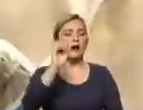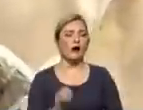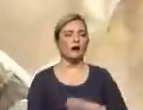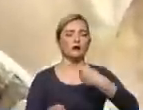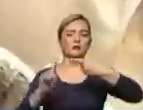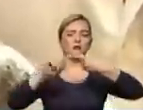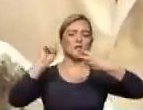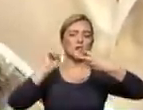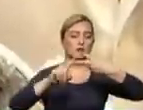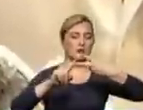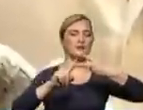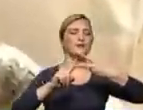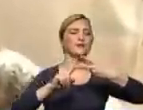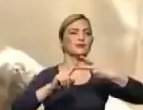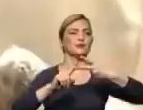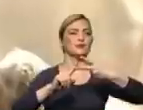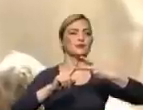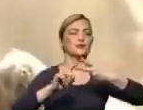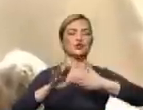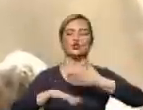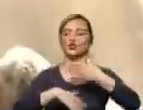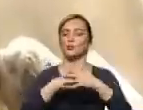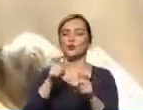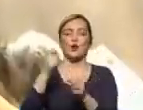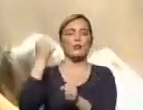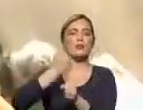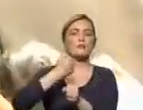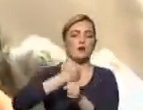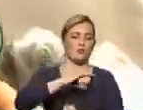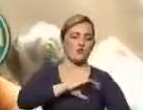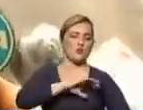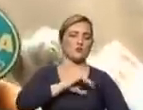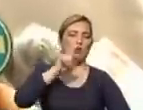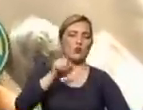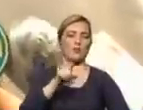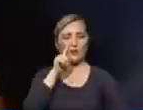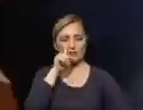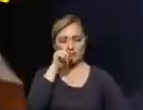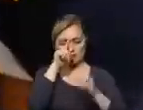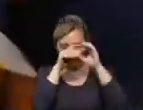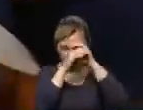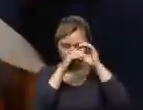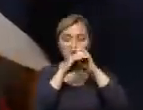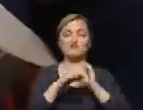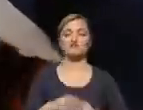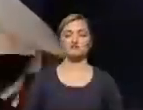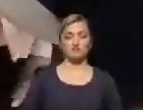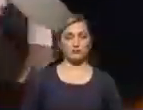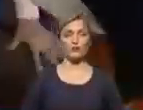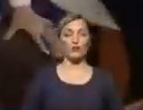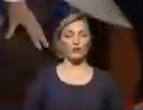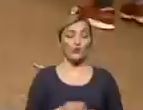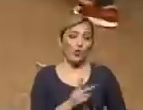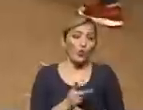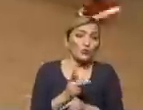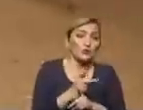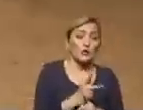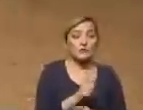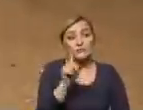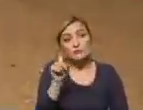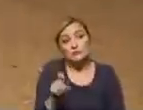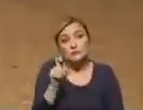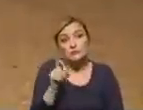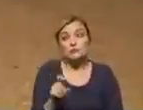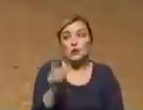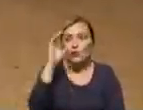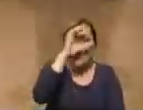donde se hace la prueba a toda persona que trabaje en el municipio de Guayaquil y que se reincorpore. Y así, entre cuidados y una evidente necesidad de